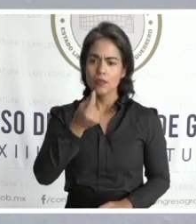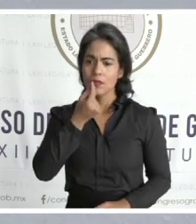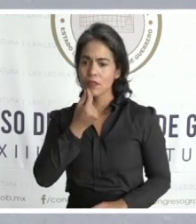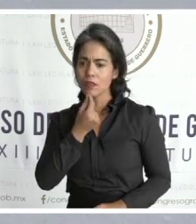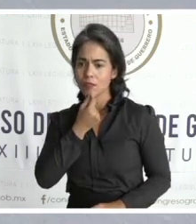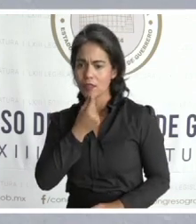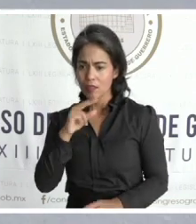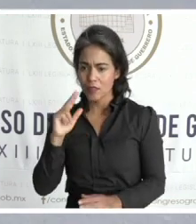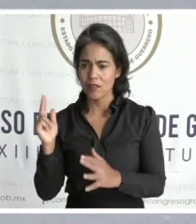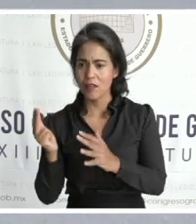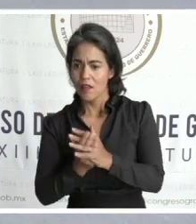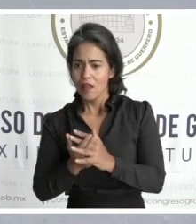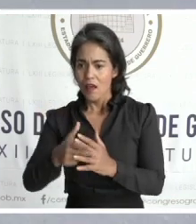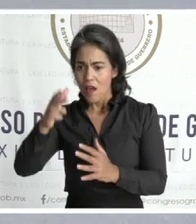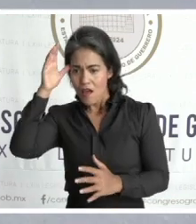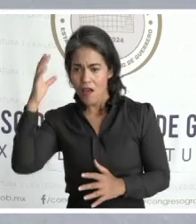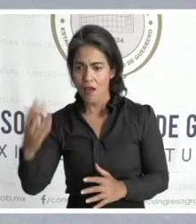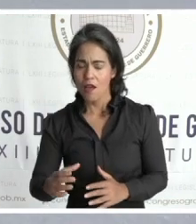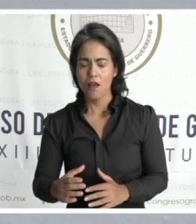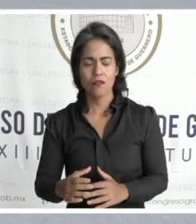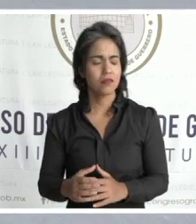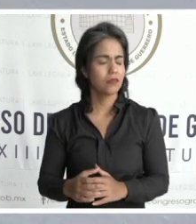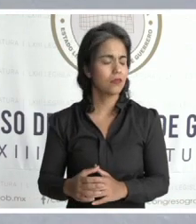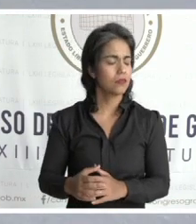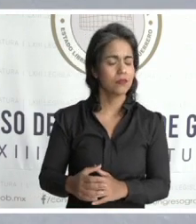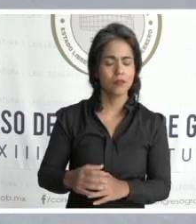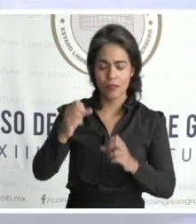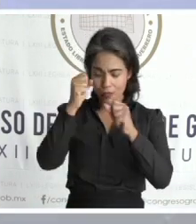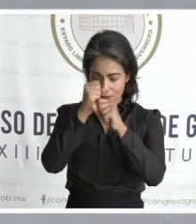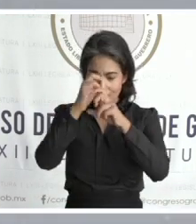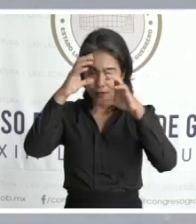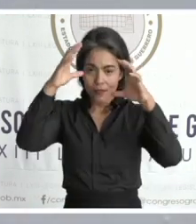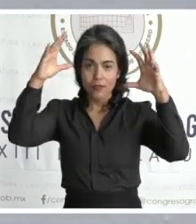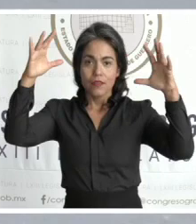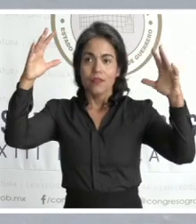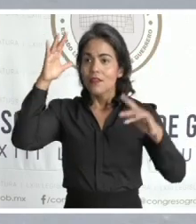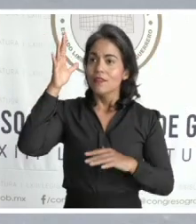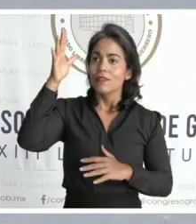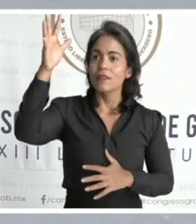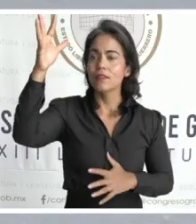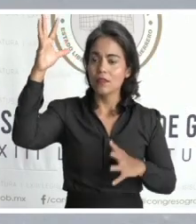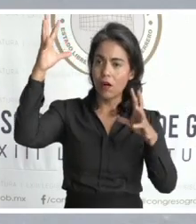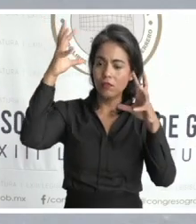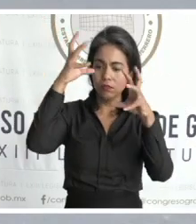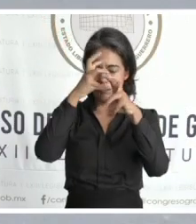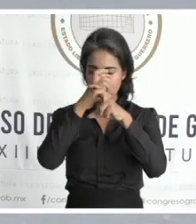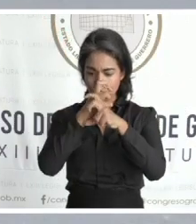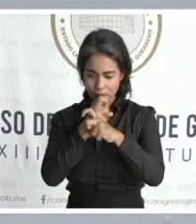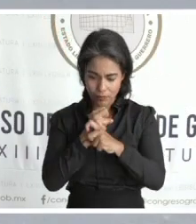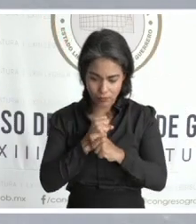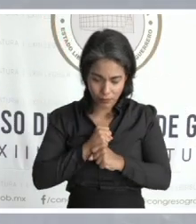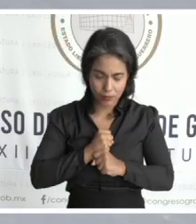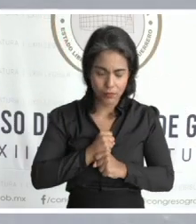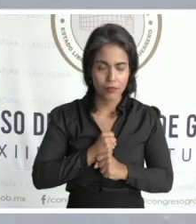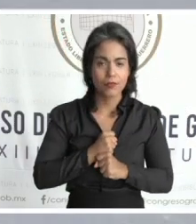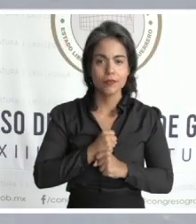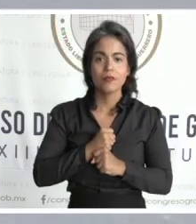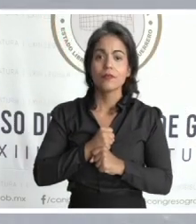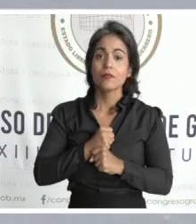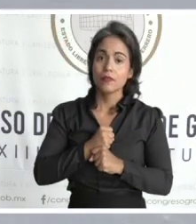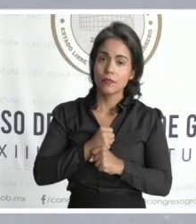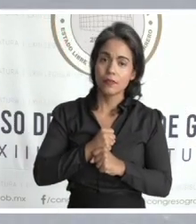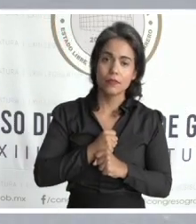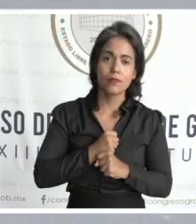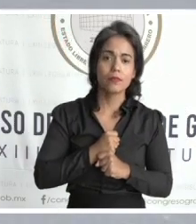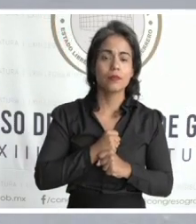truncadas por la crueldad de adultos irresponsables. No hay palabras,